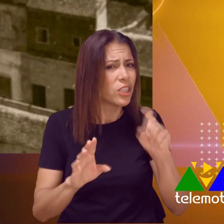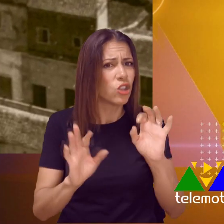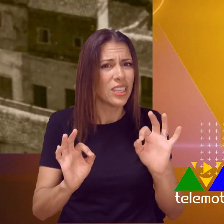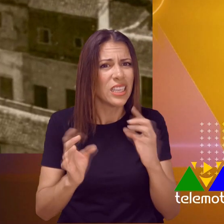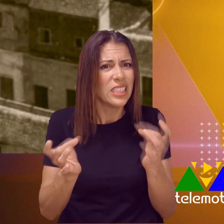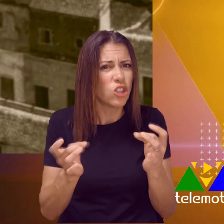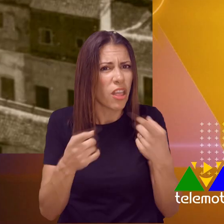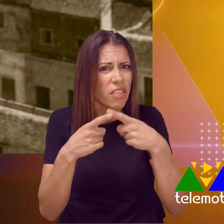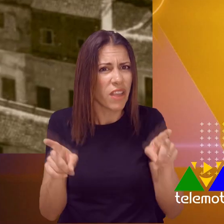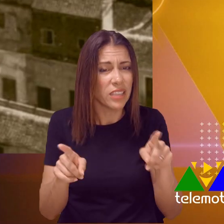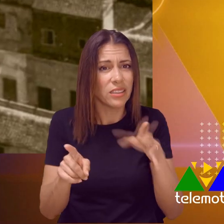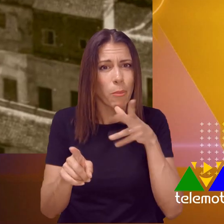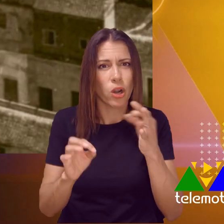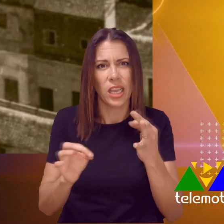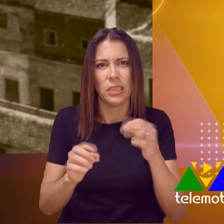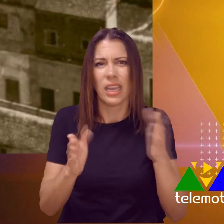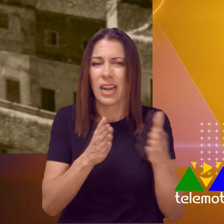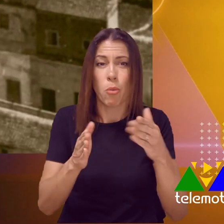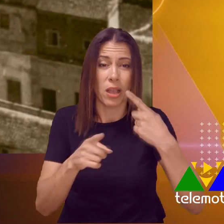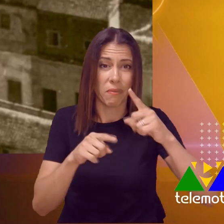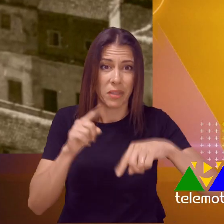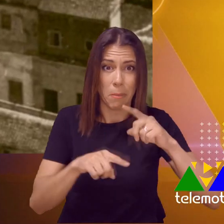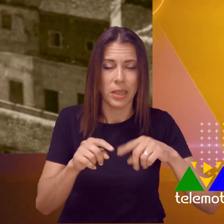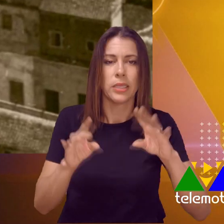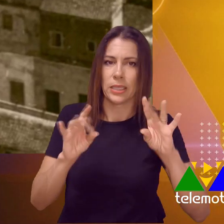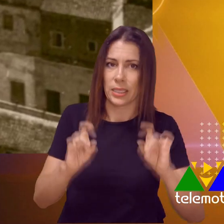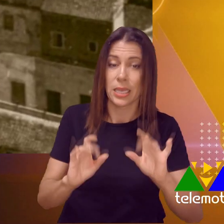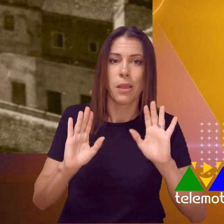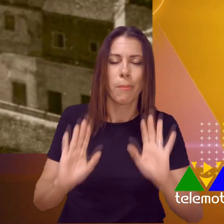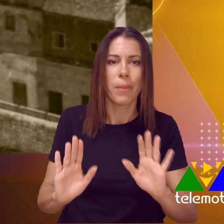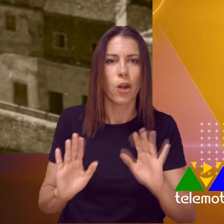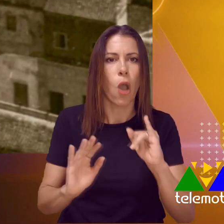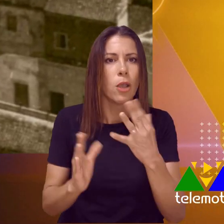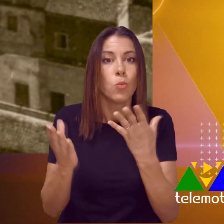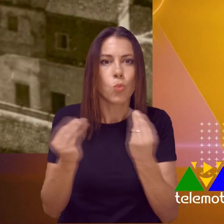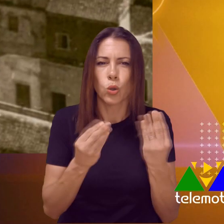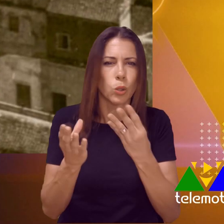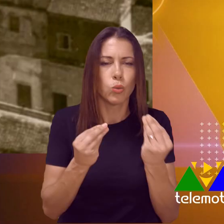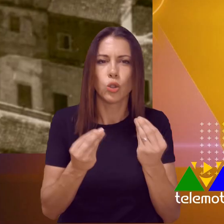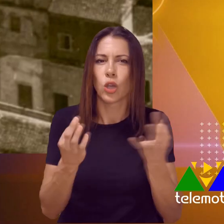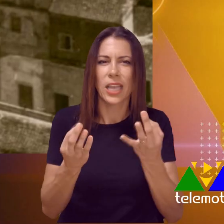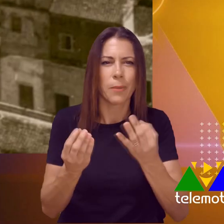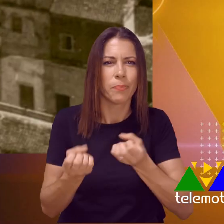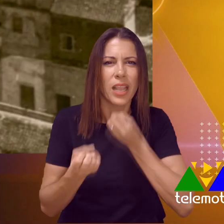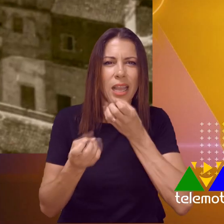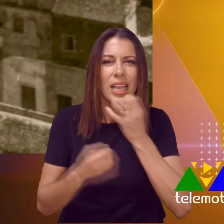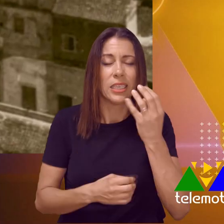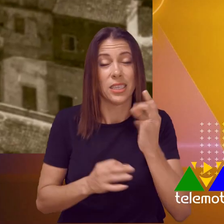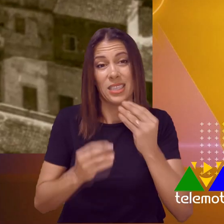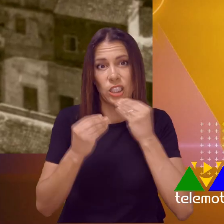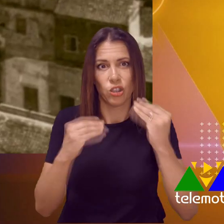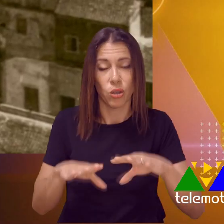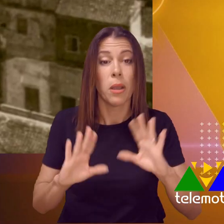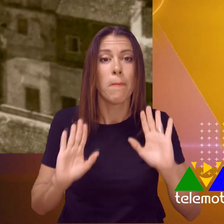los bandoleros. Los bandoleros a los tesoros de los moros. Pero es verdad que hubo montones de leyendas, y sobre todo porque en